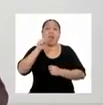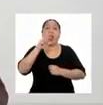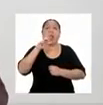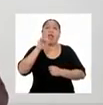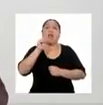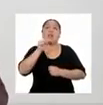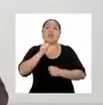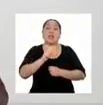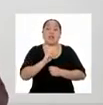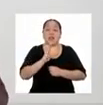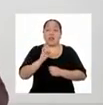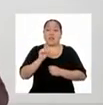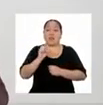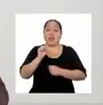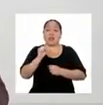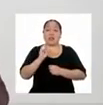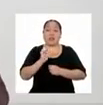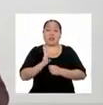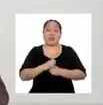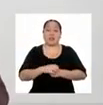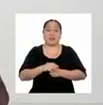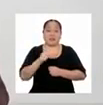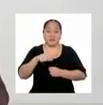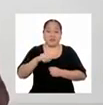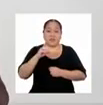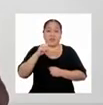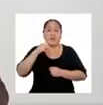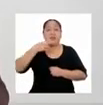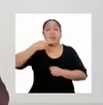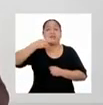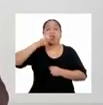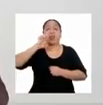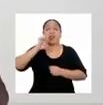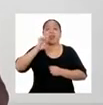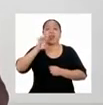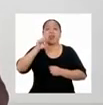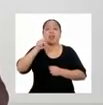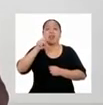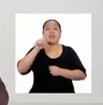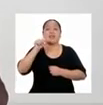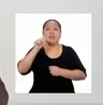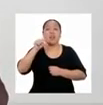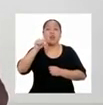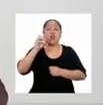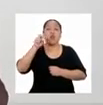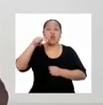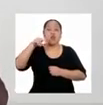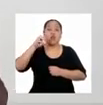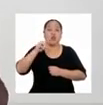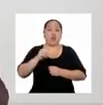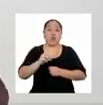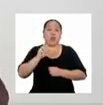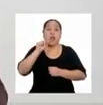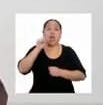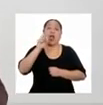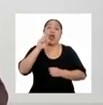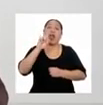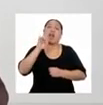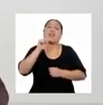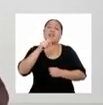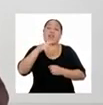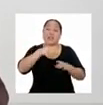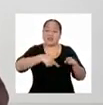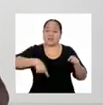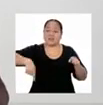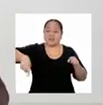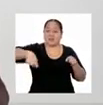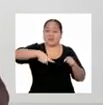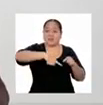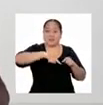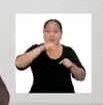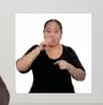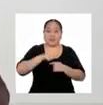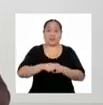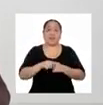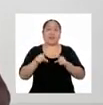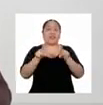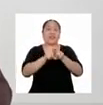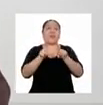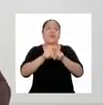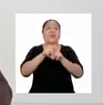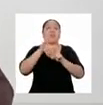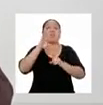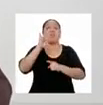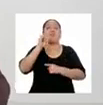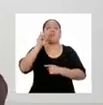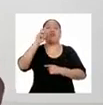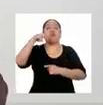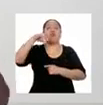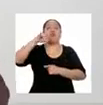la base. La carpa tiene como base el hexágono. Entonces, tenemos que hallar el área del hexágono y para eso también hay una